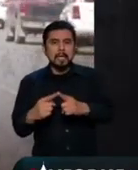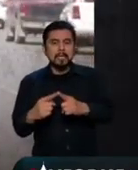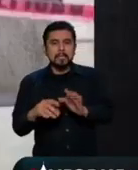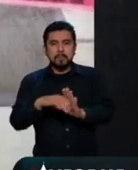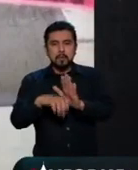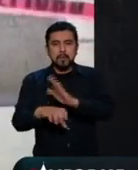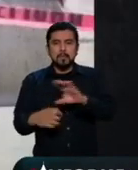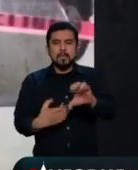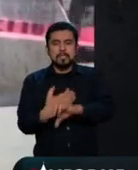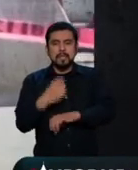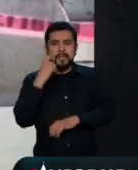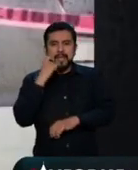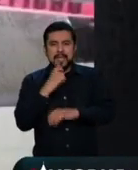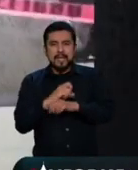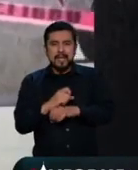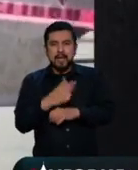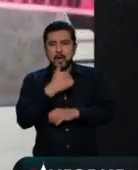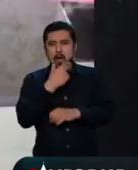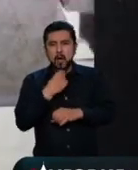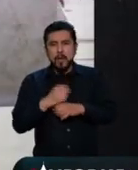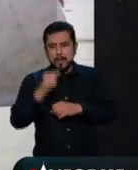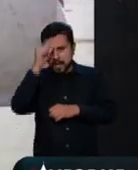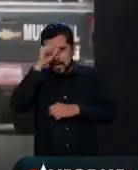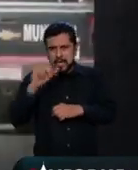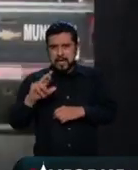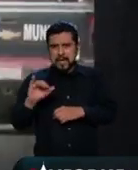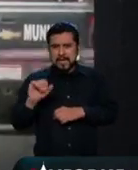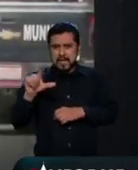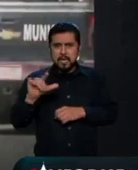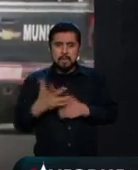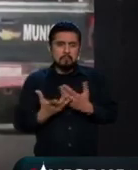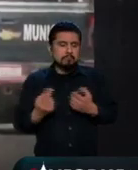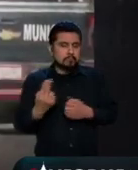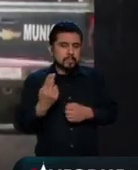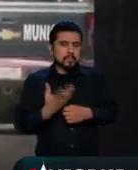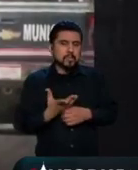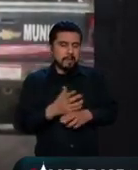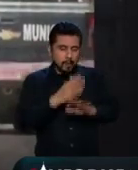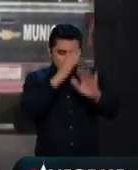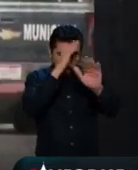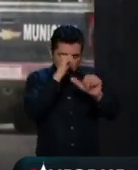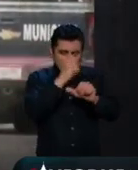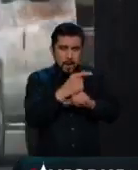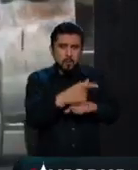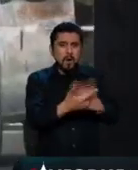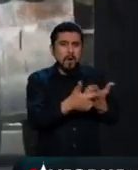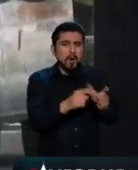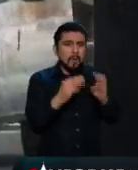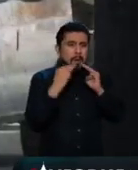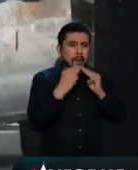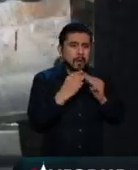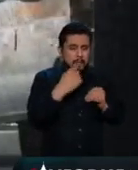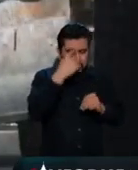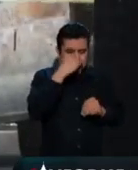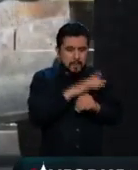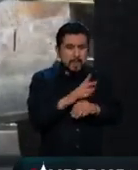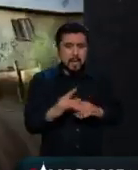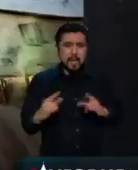Guerrero, que tuvo que mediar o negociar con el crimen organizado para que se pudieran instalar las casillas para